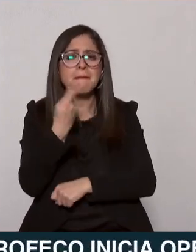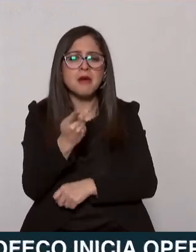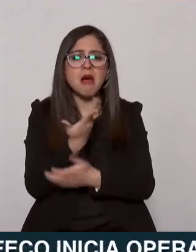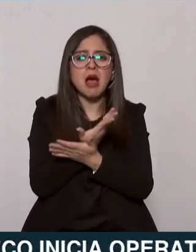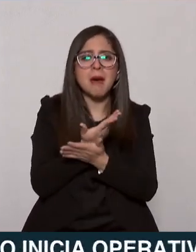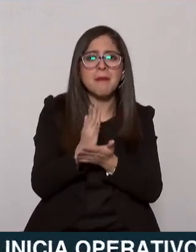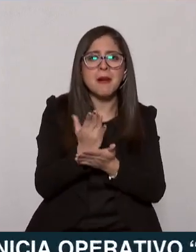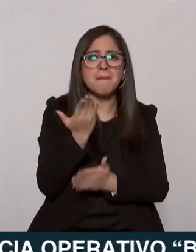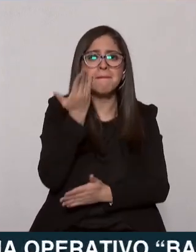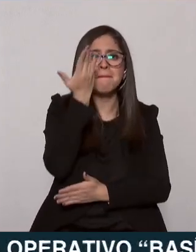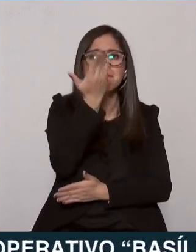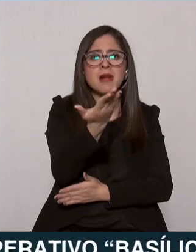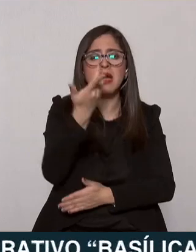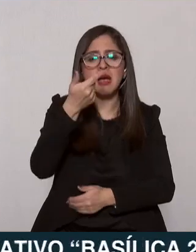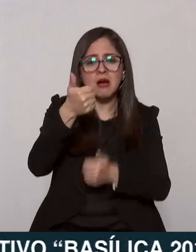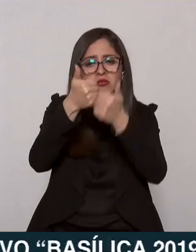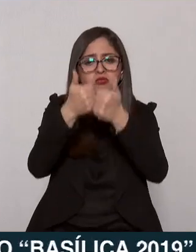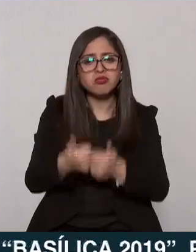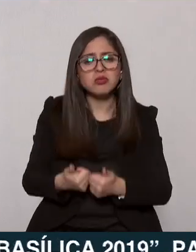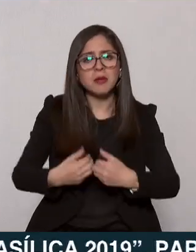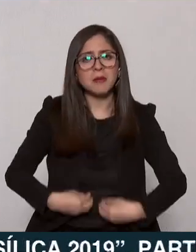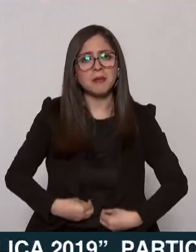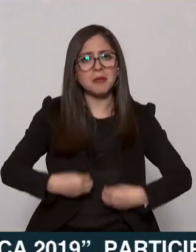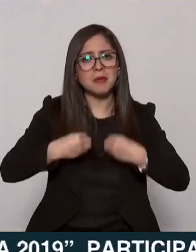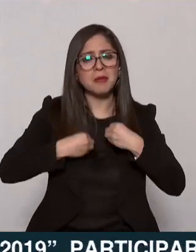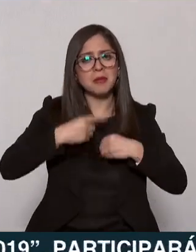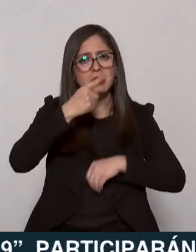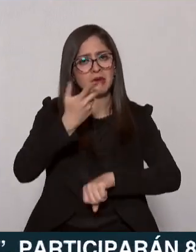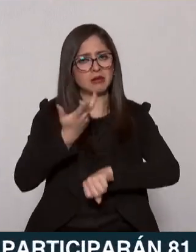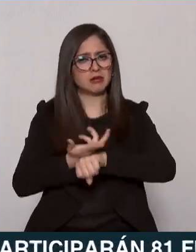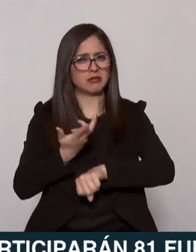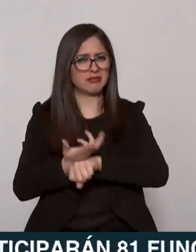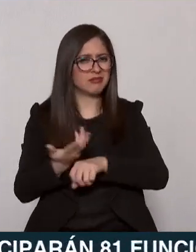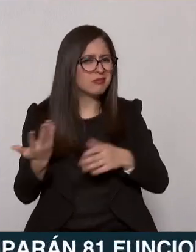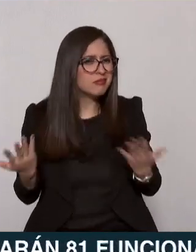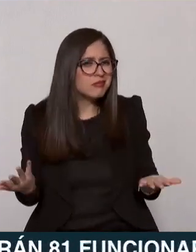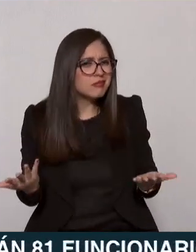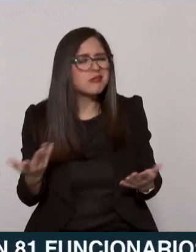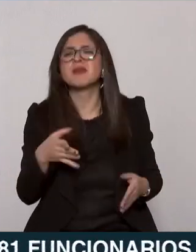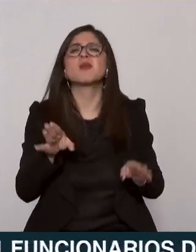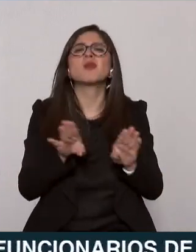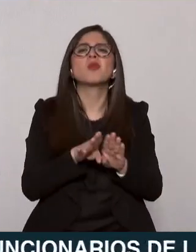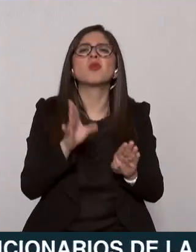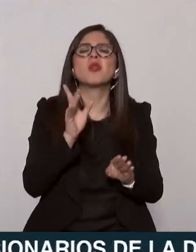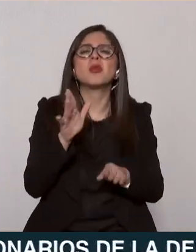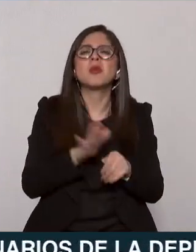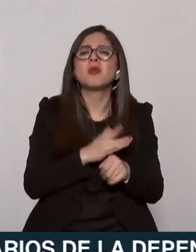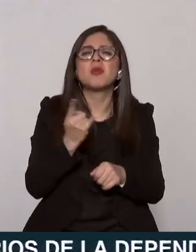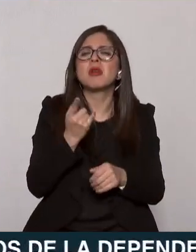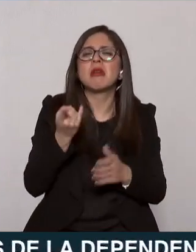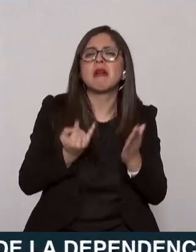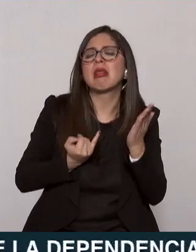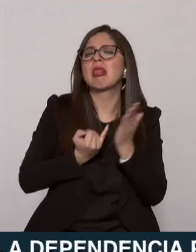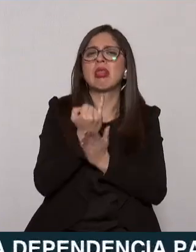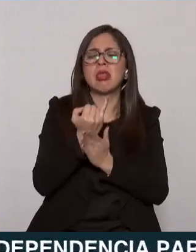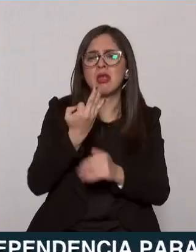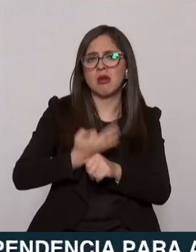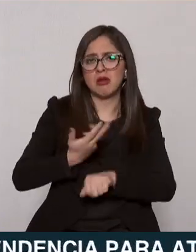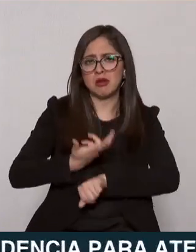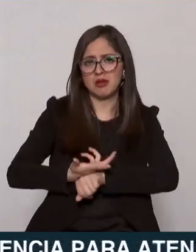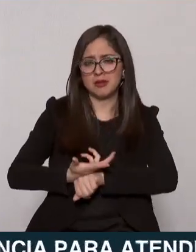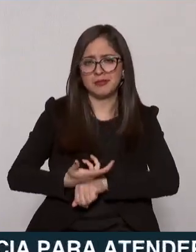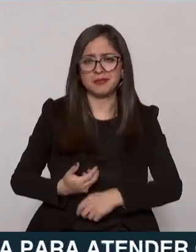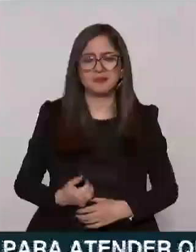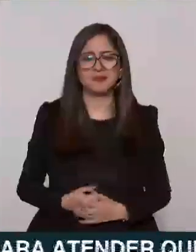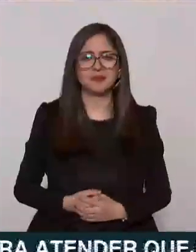la residencia en aquel país y radicando en él. ¿A qué cree usted que responde esta decisión? Bueno, la